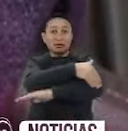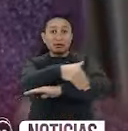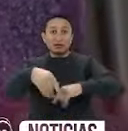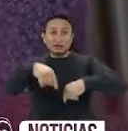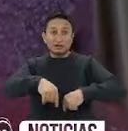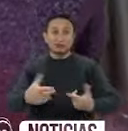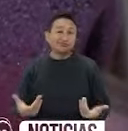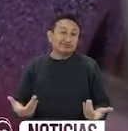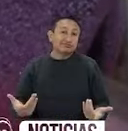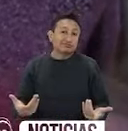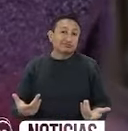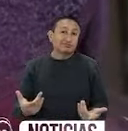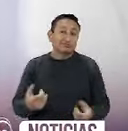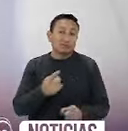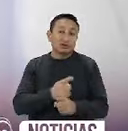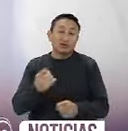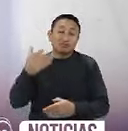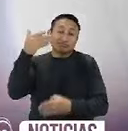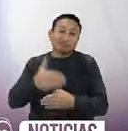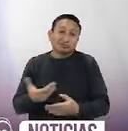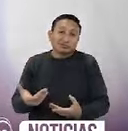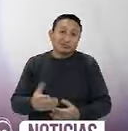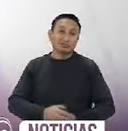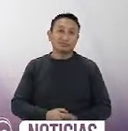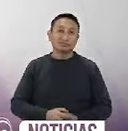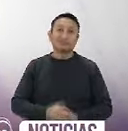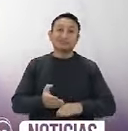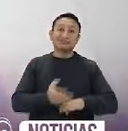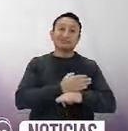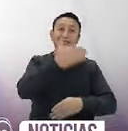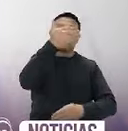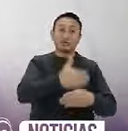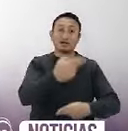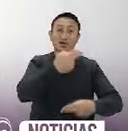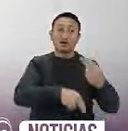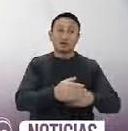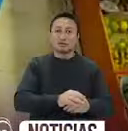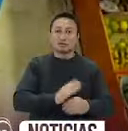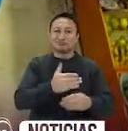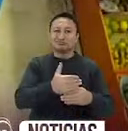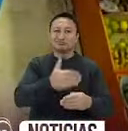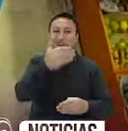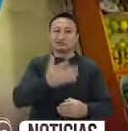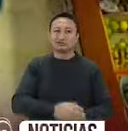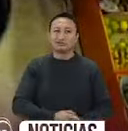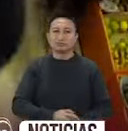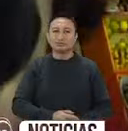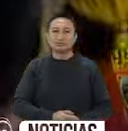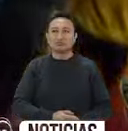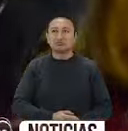eso cerraron. Tienen que cerrar temprano y abrir los negocios tarde. Las pocas horas que laboran se